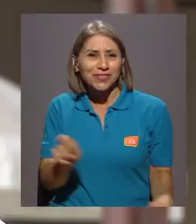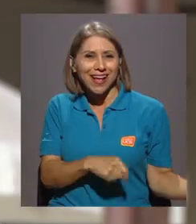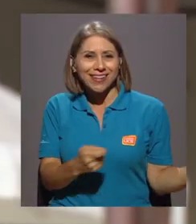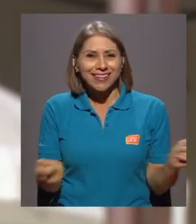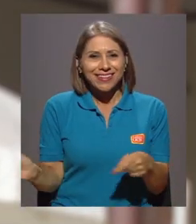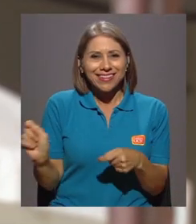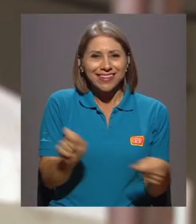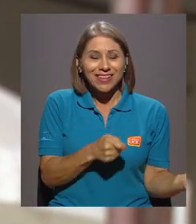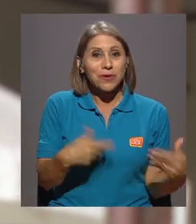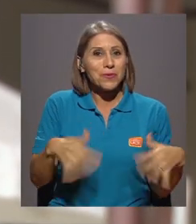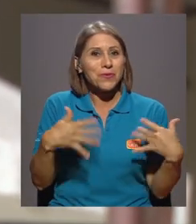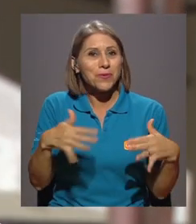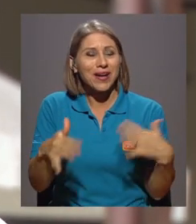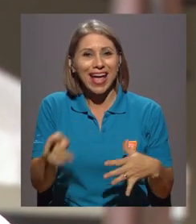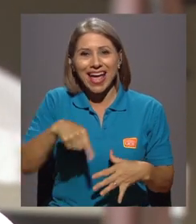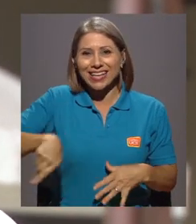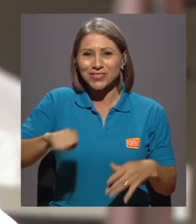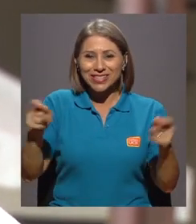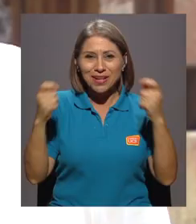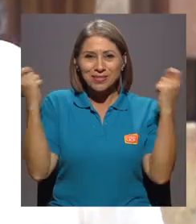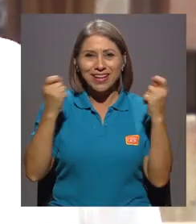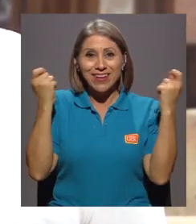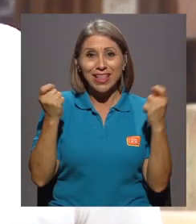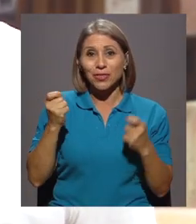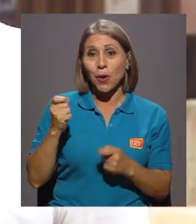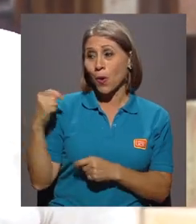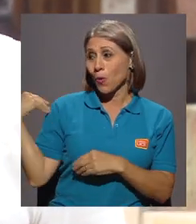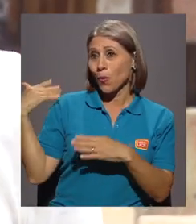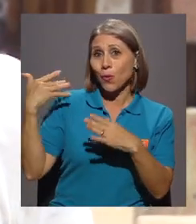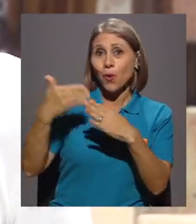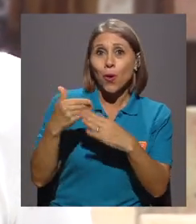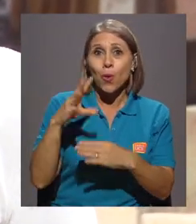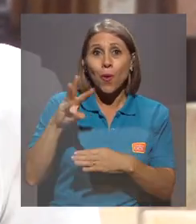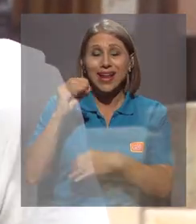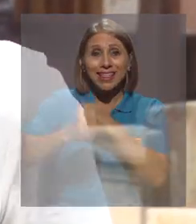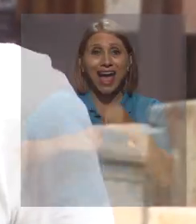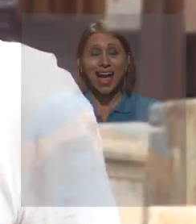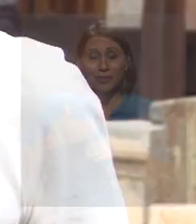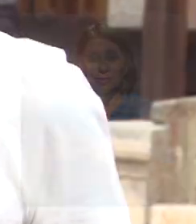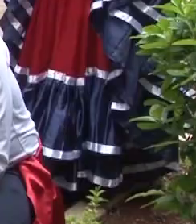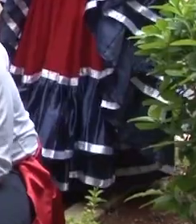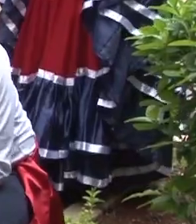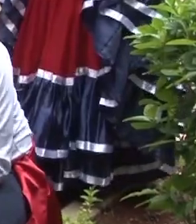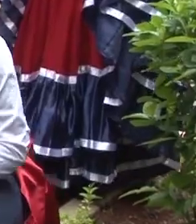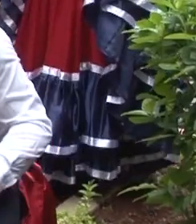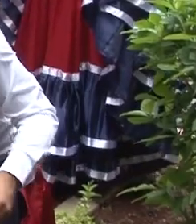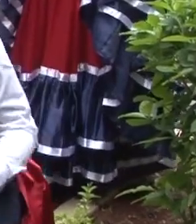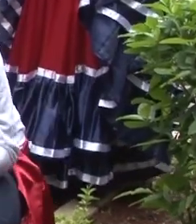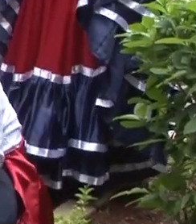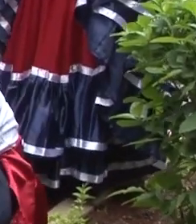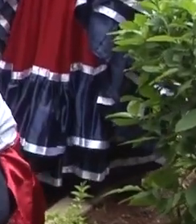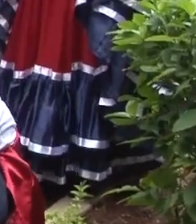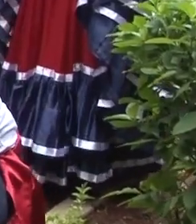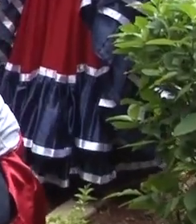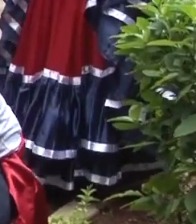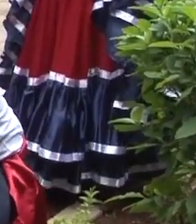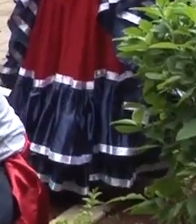enaguas. Y es que no es para menos esto que estamos celebrando. Pues 40 años más seguiremos aquí bailando. ¡Ah!